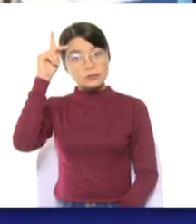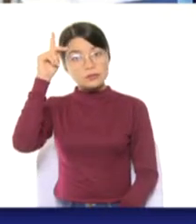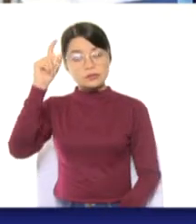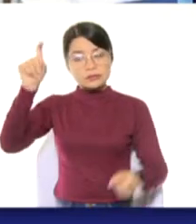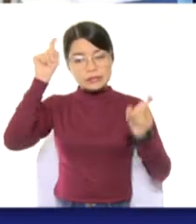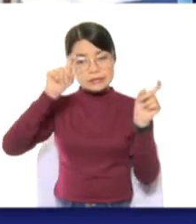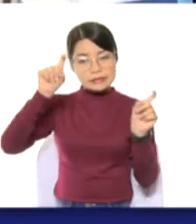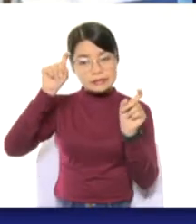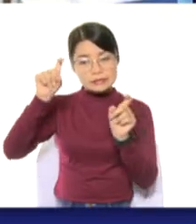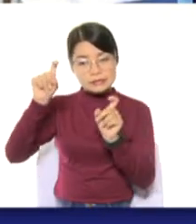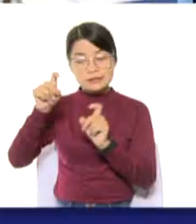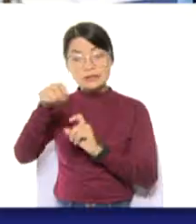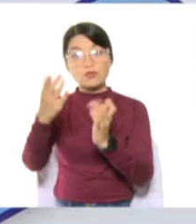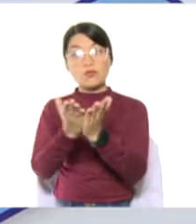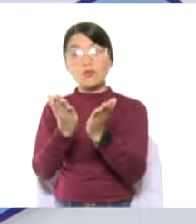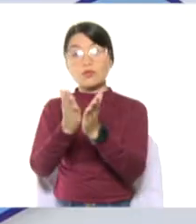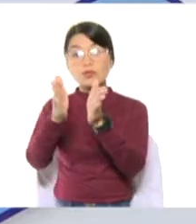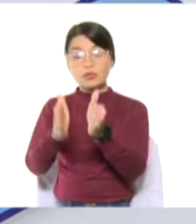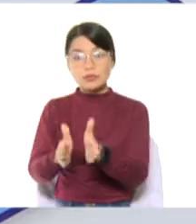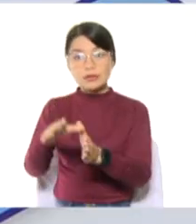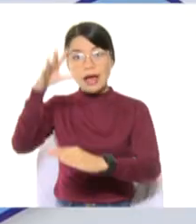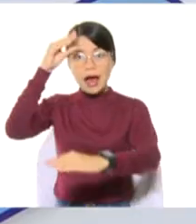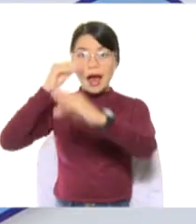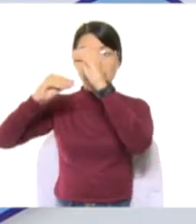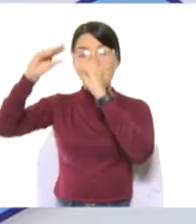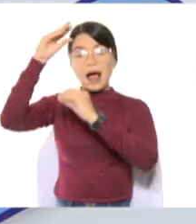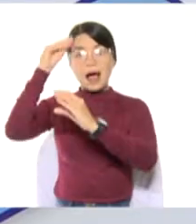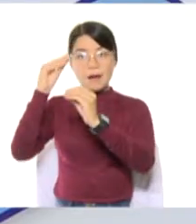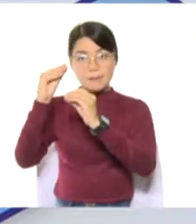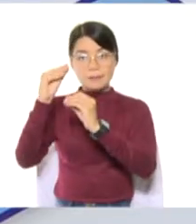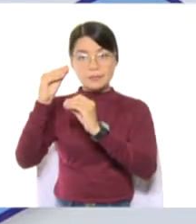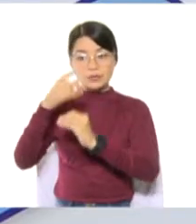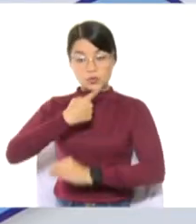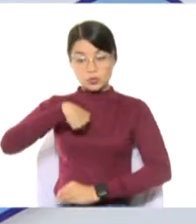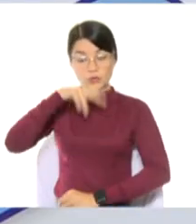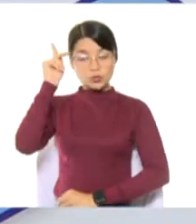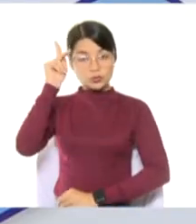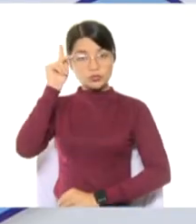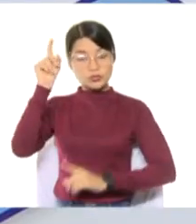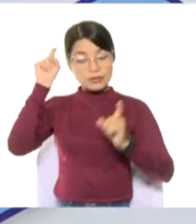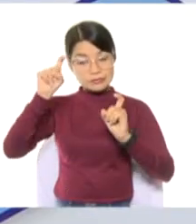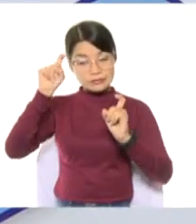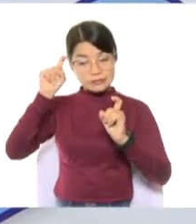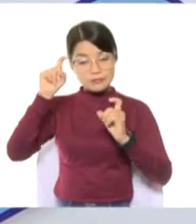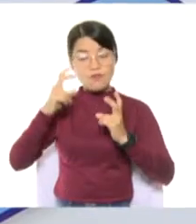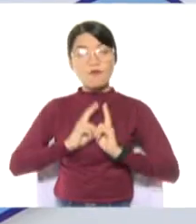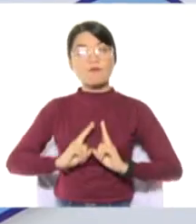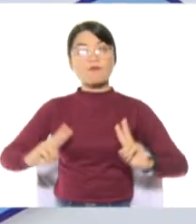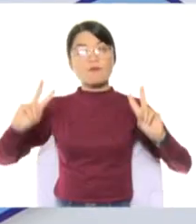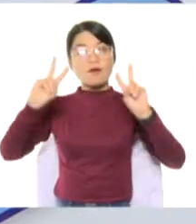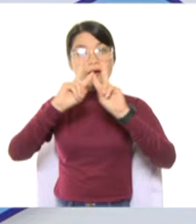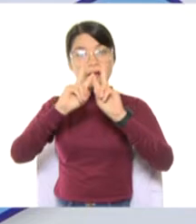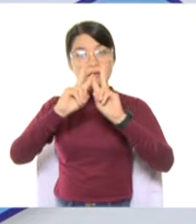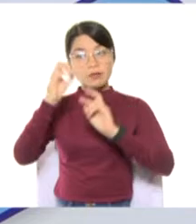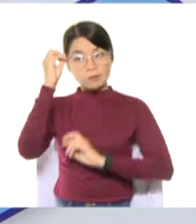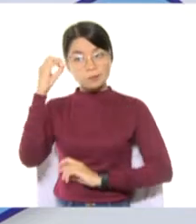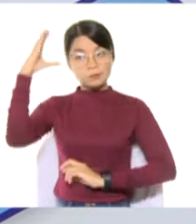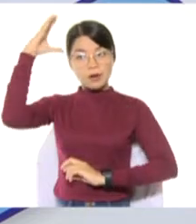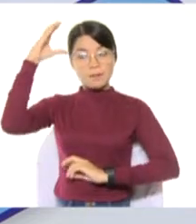aprendizaje. ¿Qué enseñamos nosotros a través del deporte escolar? Enseñamos valores, desarrollamos capacidades